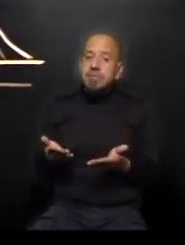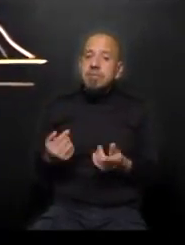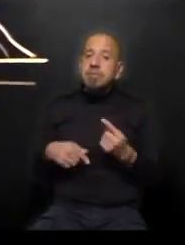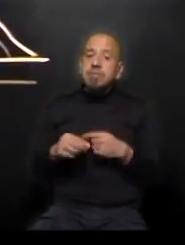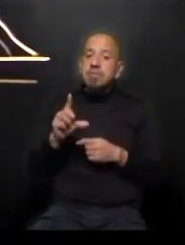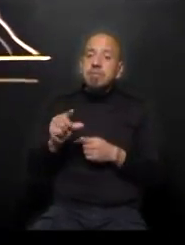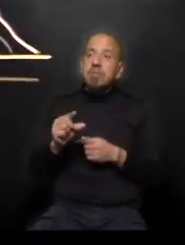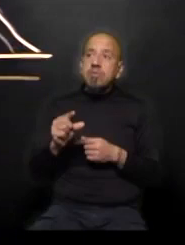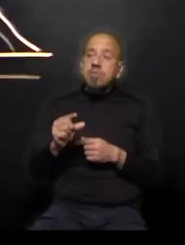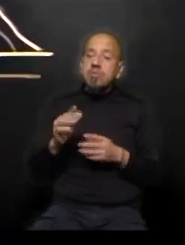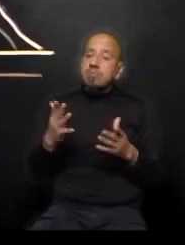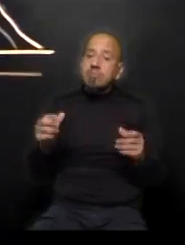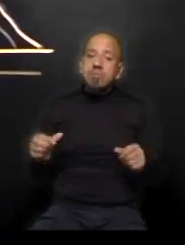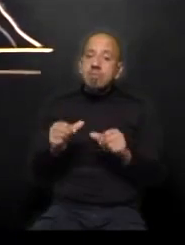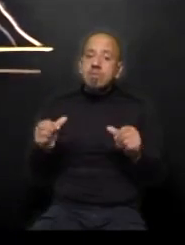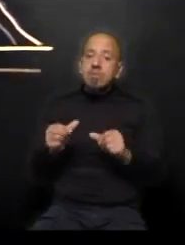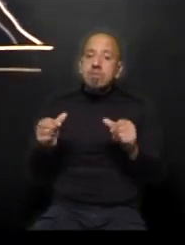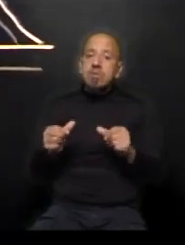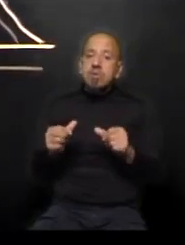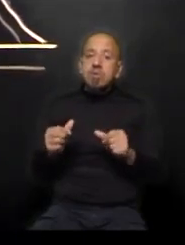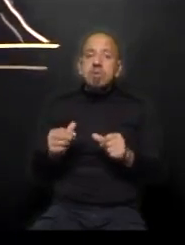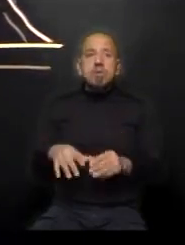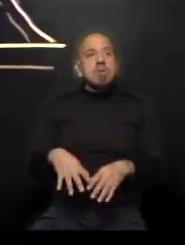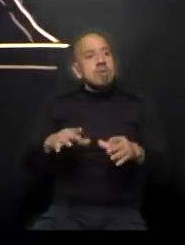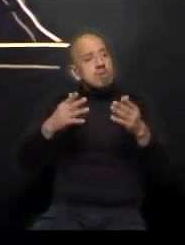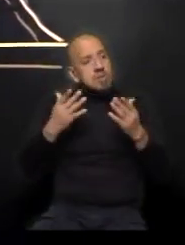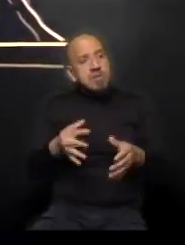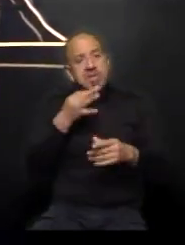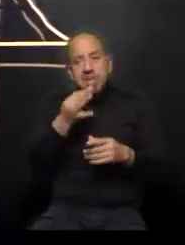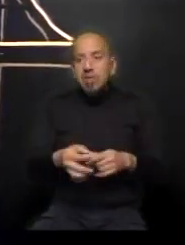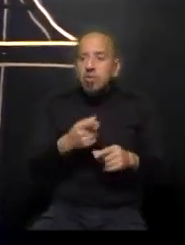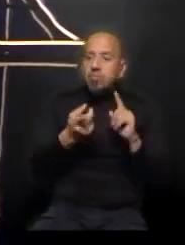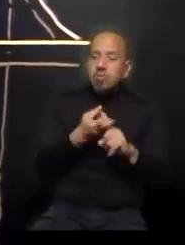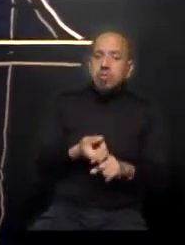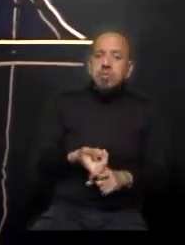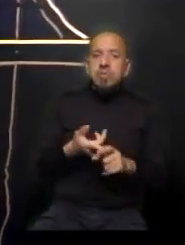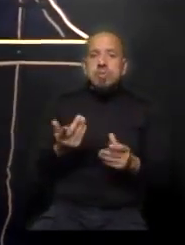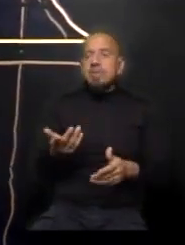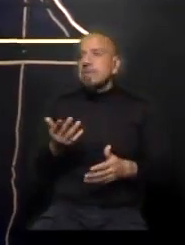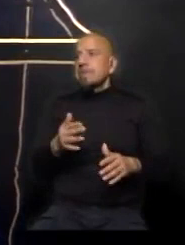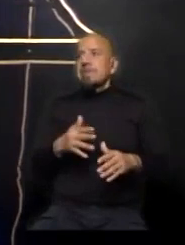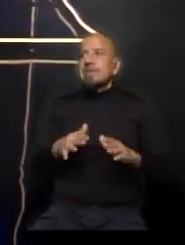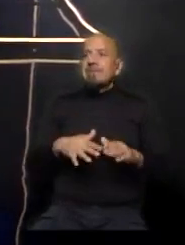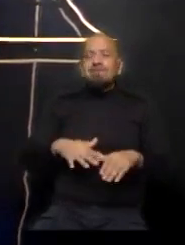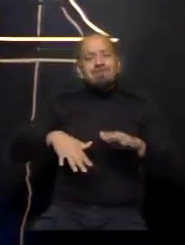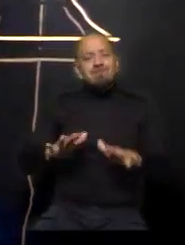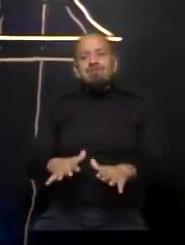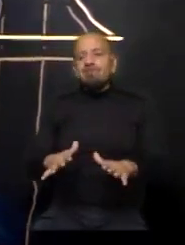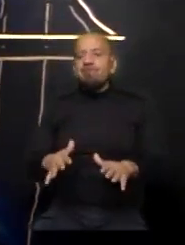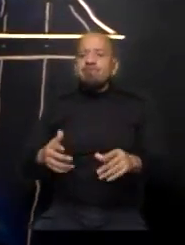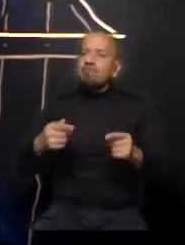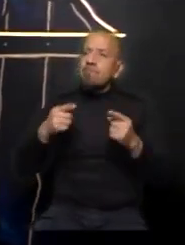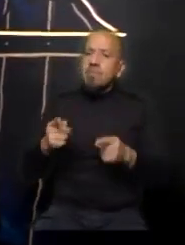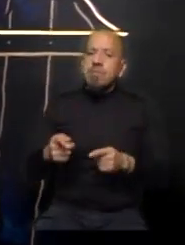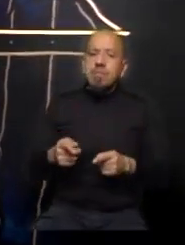poco hay para hacer solo eso me faltaba resopló Jordán y tamborileo bruscamente sobre la mesa Alicia